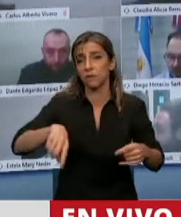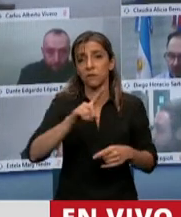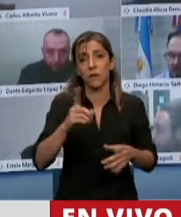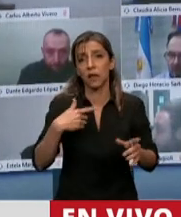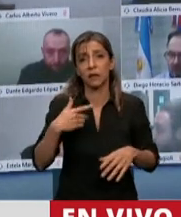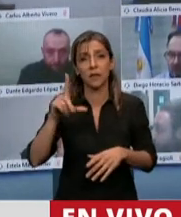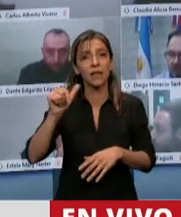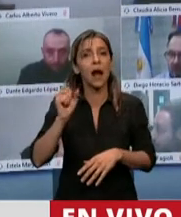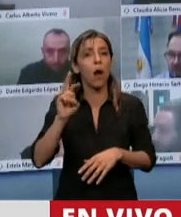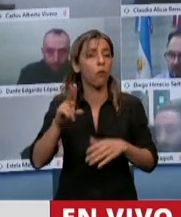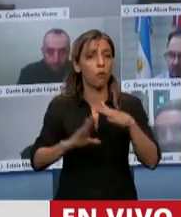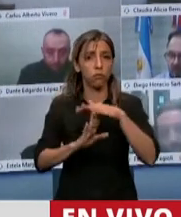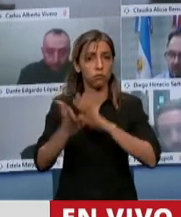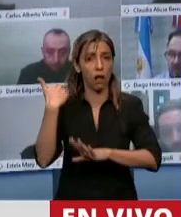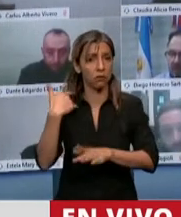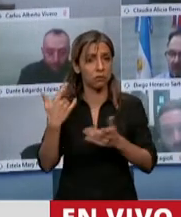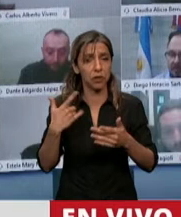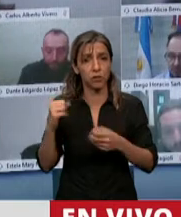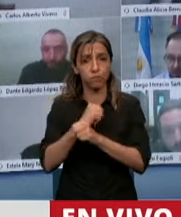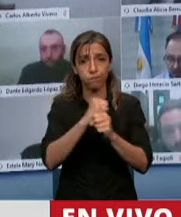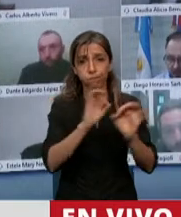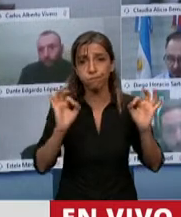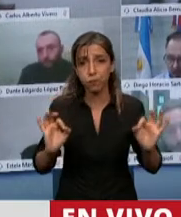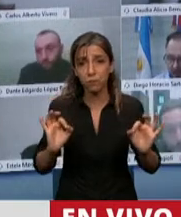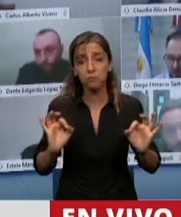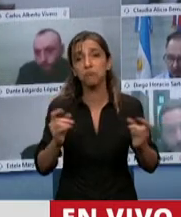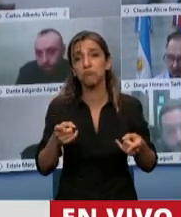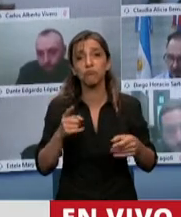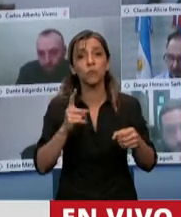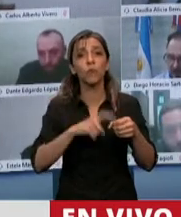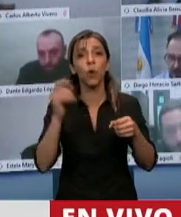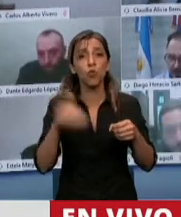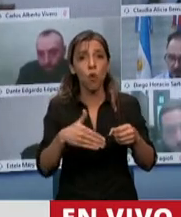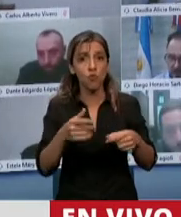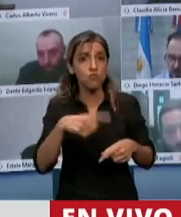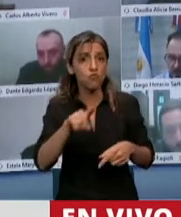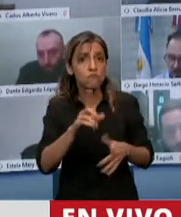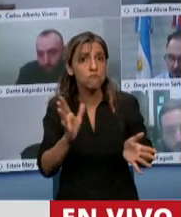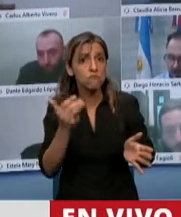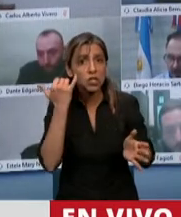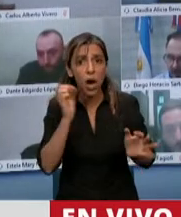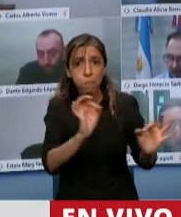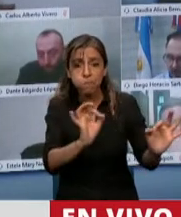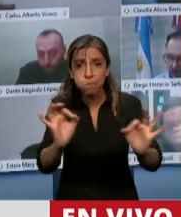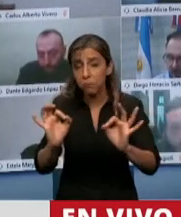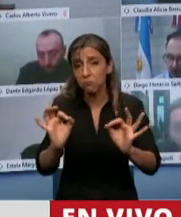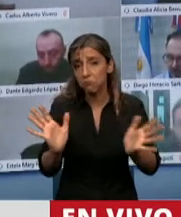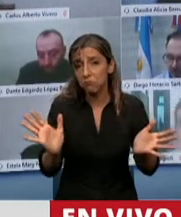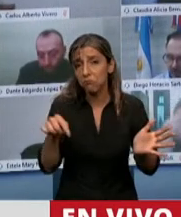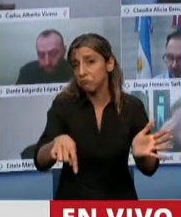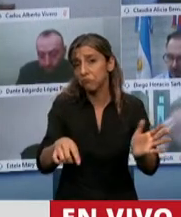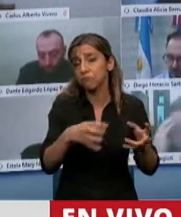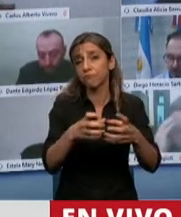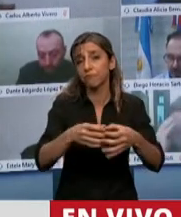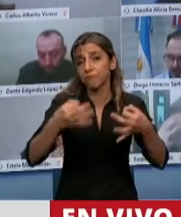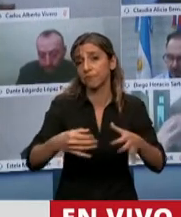preside. Y además tenemos el quórum absolutamente legal constituido por los señores